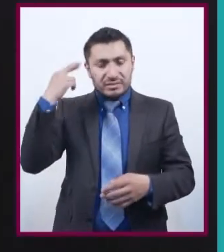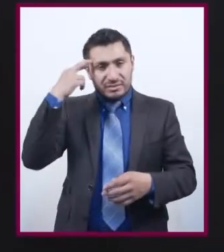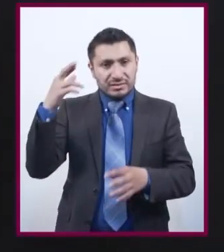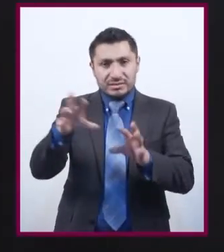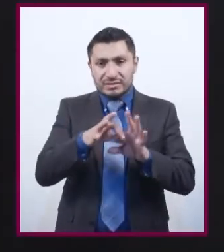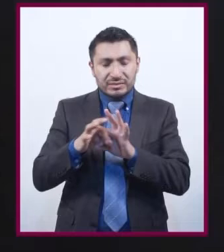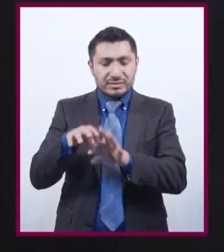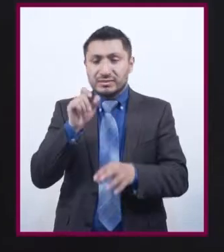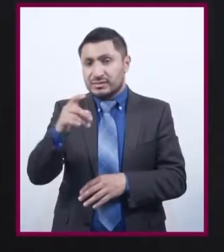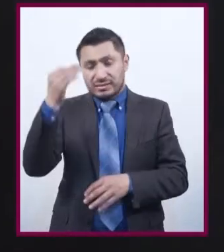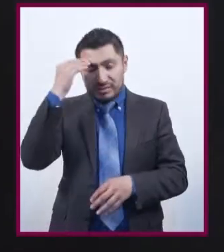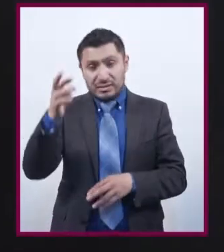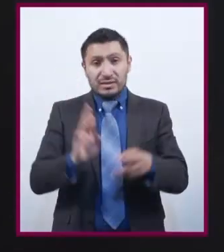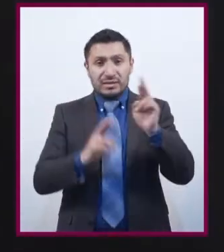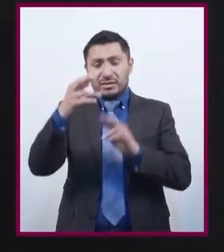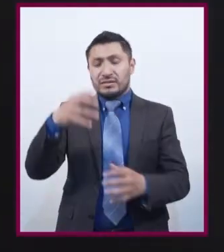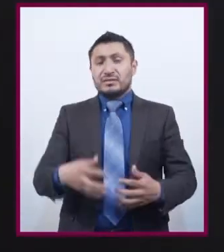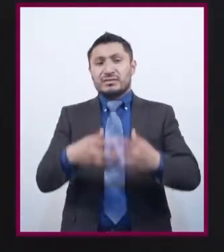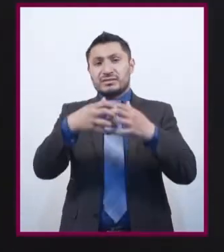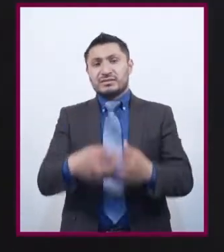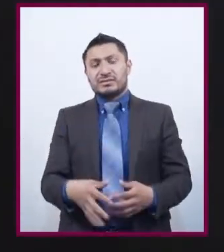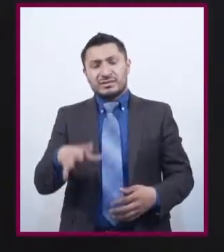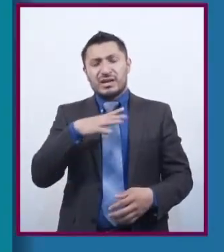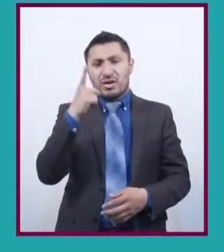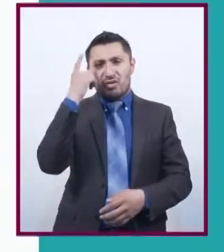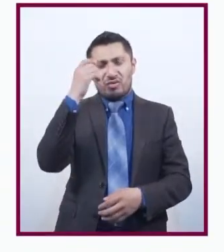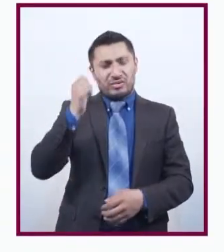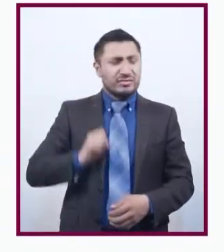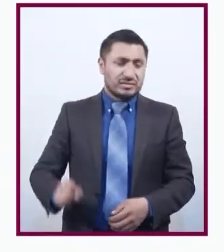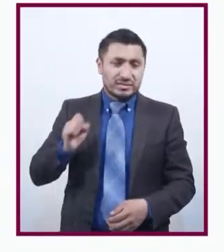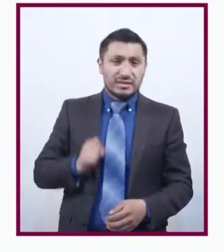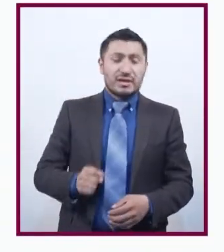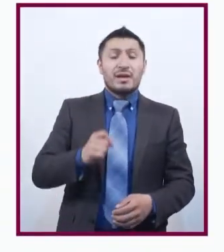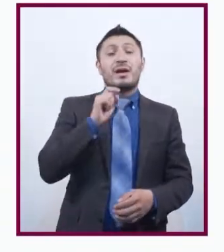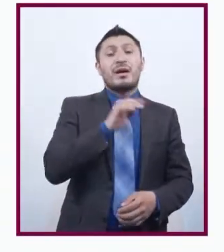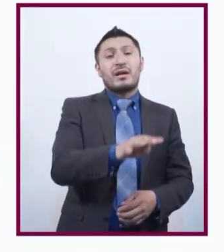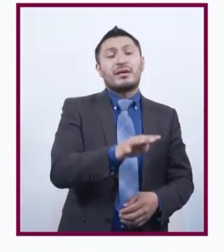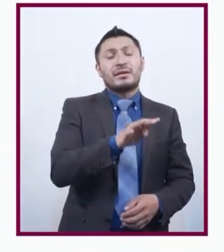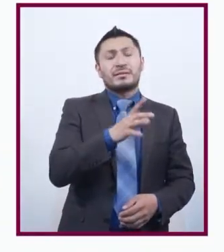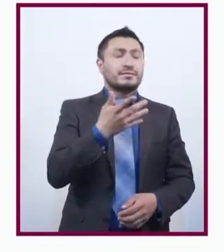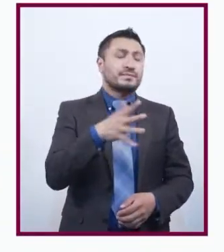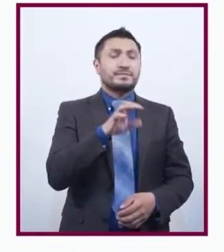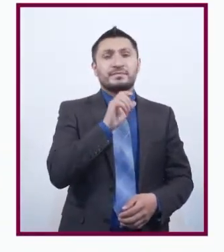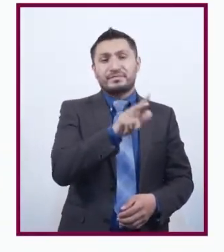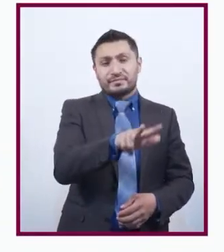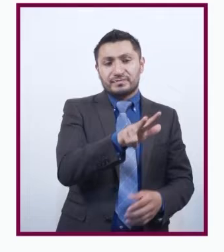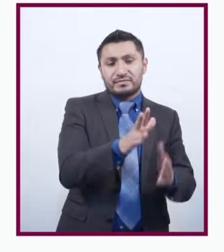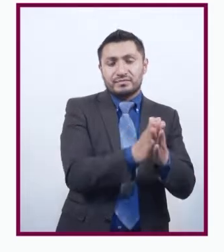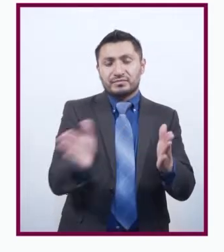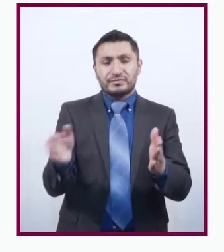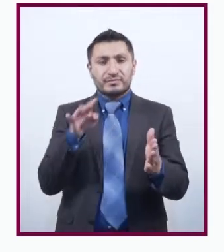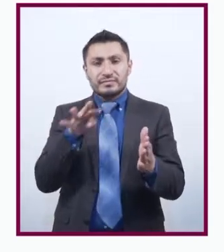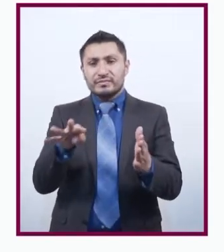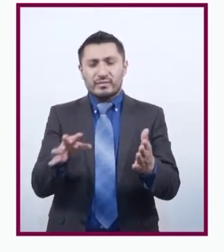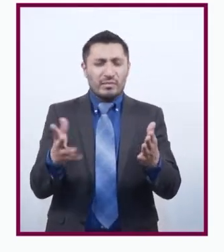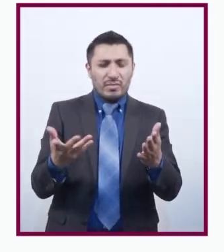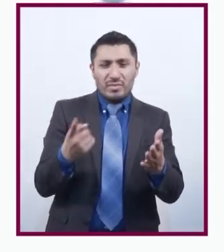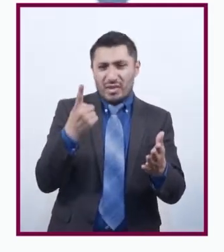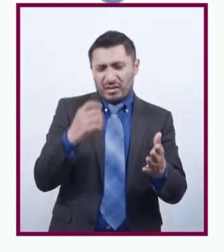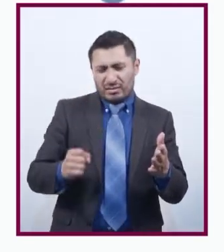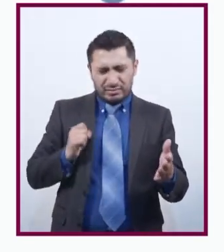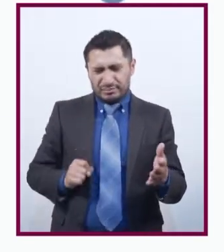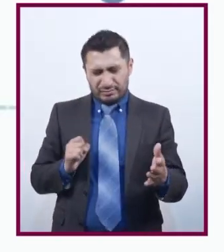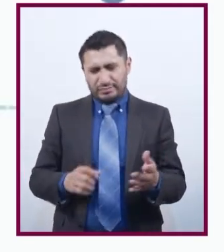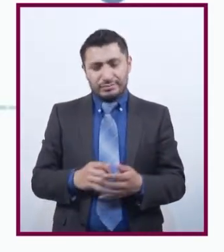la Revolución Industrial tuvo lugar aproximadamente por un siglo de la mitad del siglo 18 a la mitad del siglo